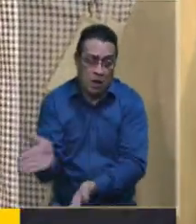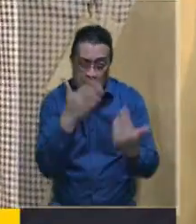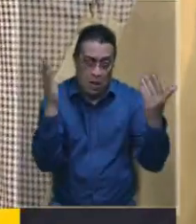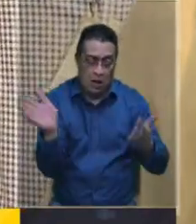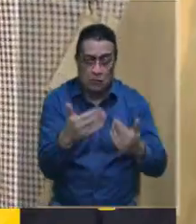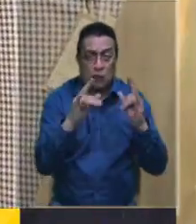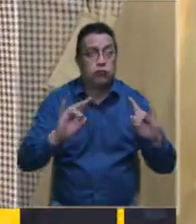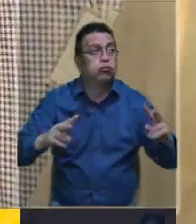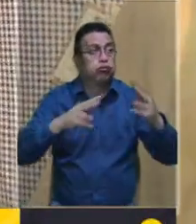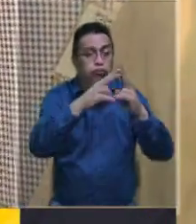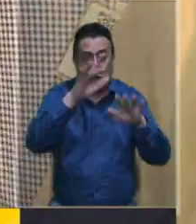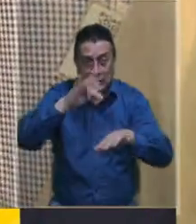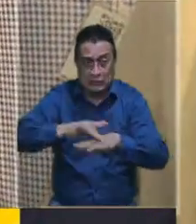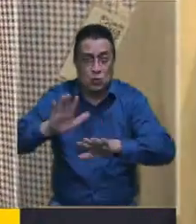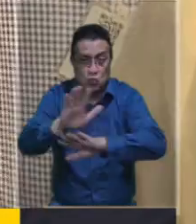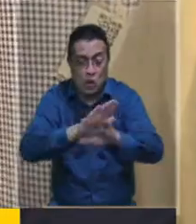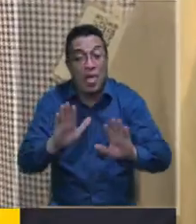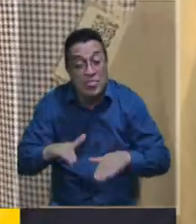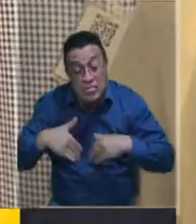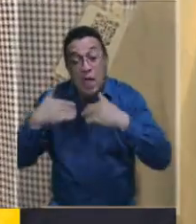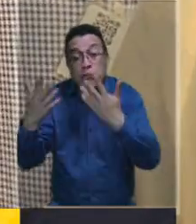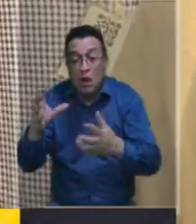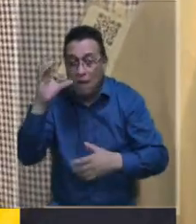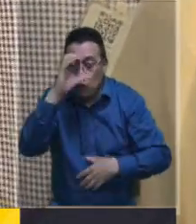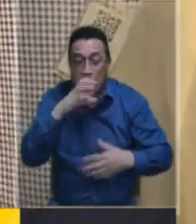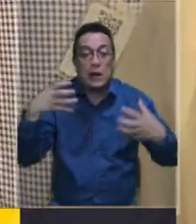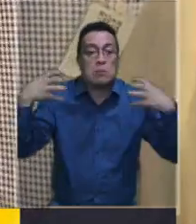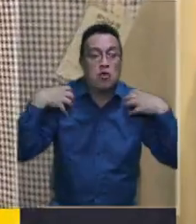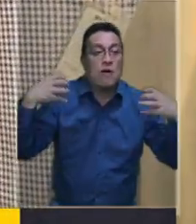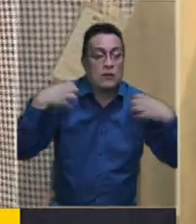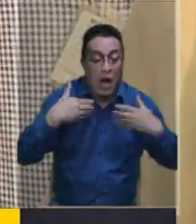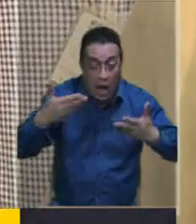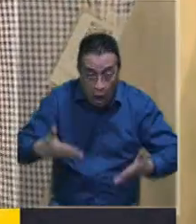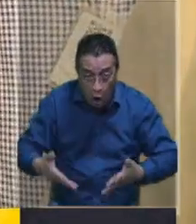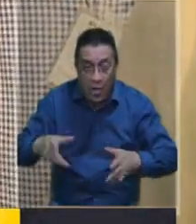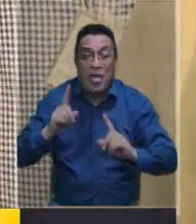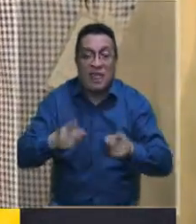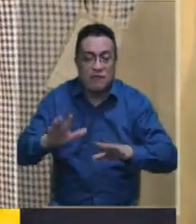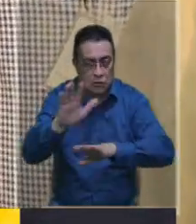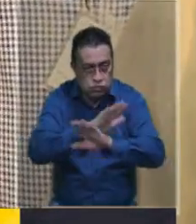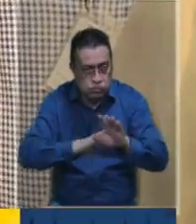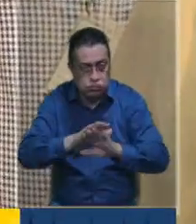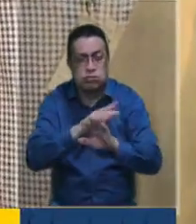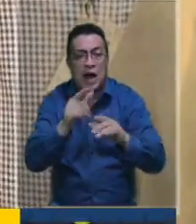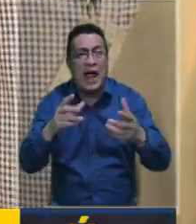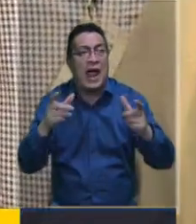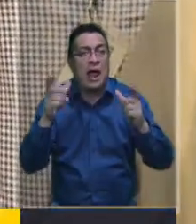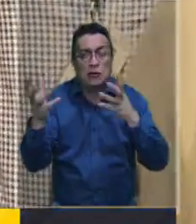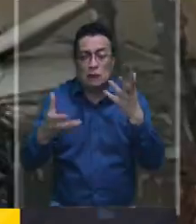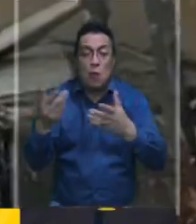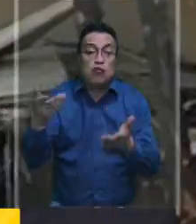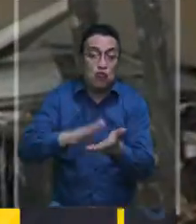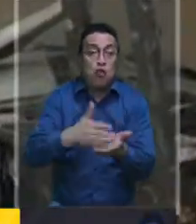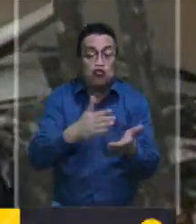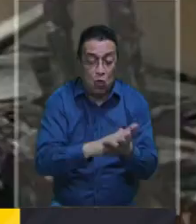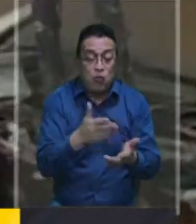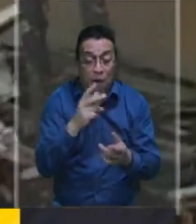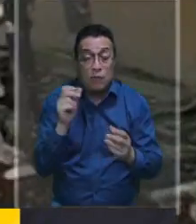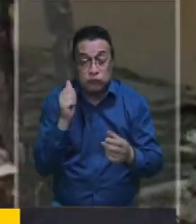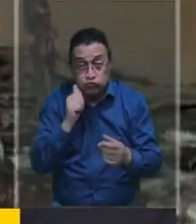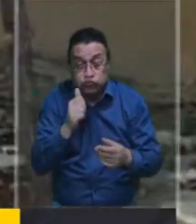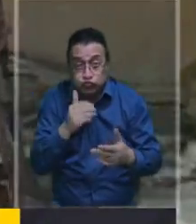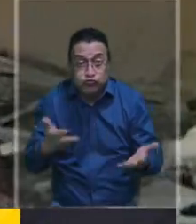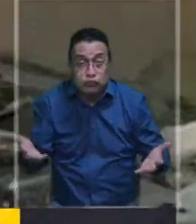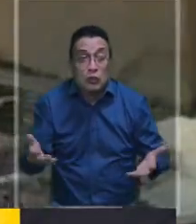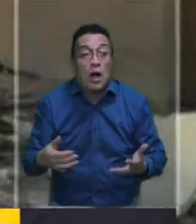la infraestructura crítica. Después vamos a buscar responsables. Ahora es el momento de contener este incendio porque estamos perdiendo vidas humanas minuto a minuto. Entre